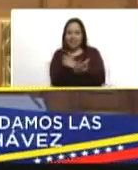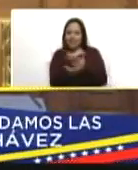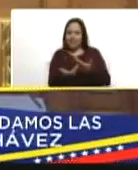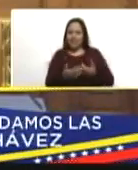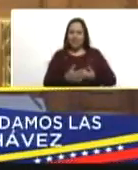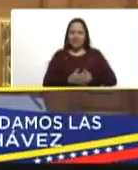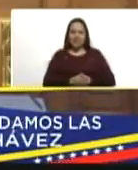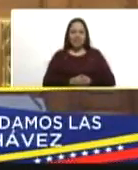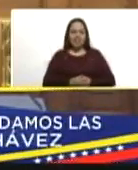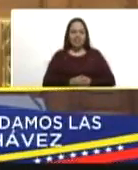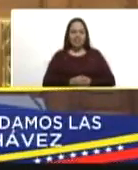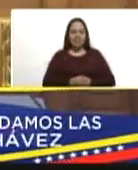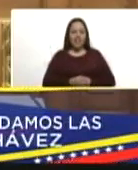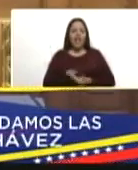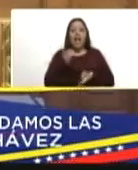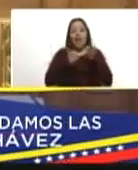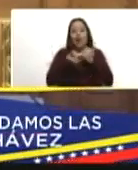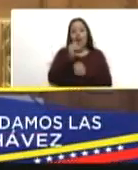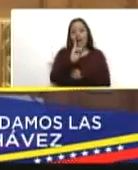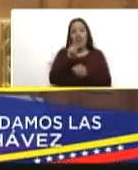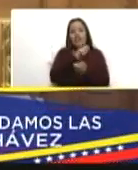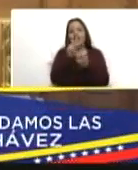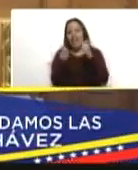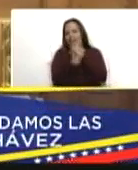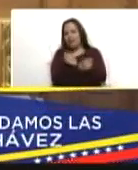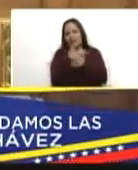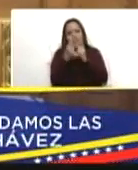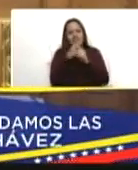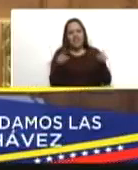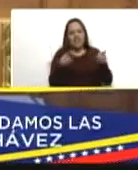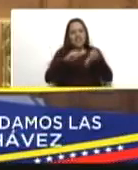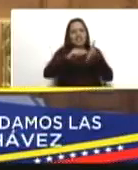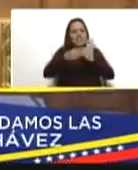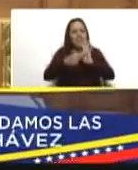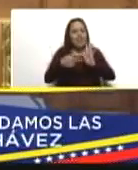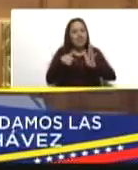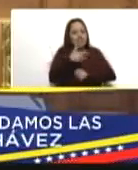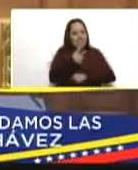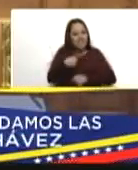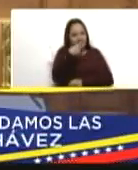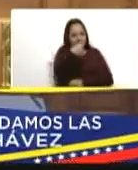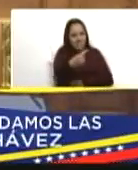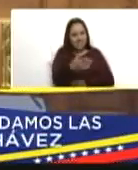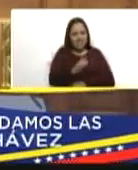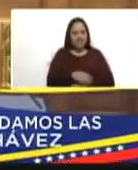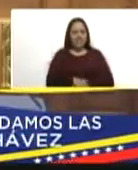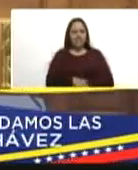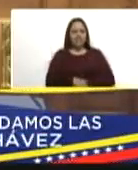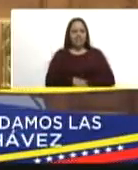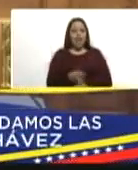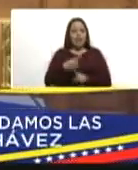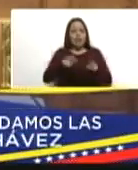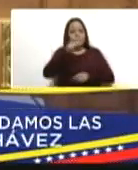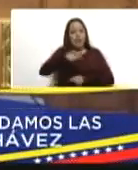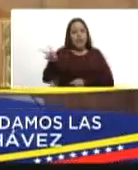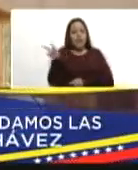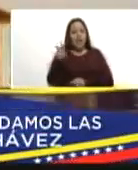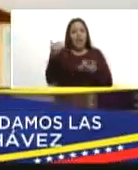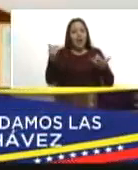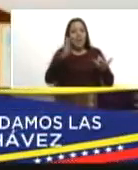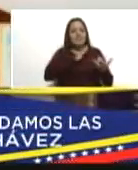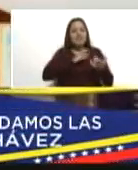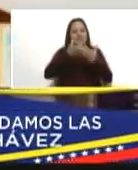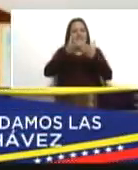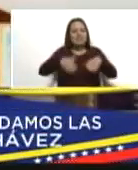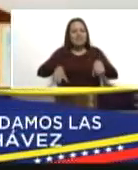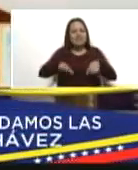versión algunos le dan una versión tergiversada a lo que yo quise decir pero los venezolanos ahora tenemos huevos